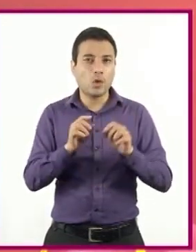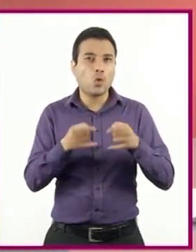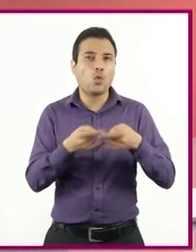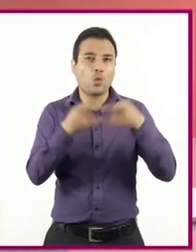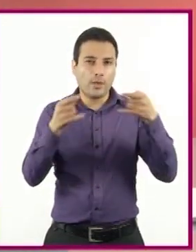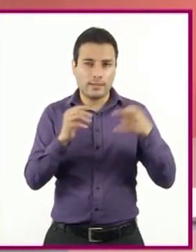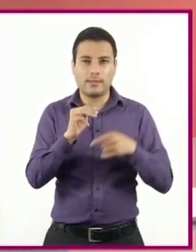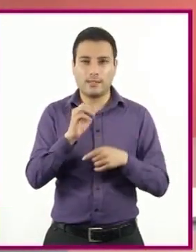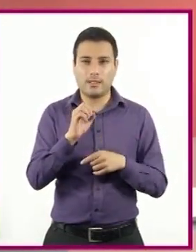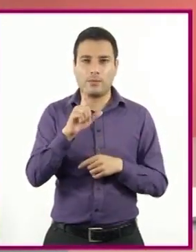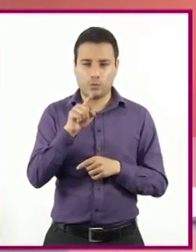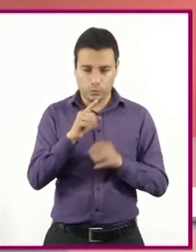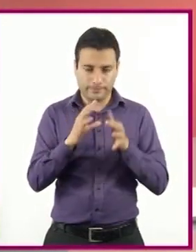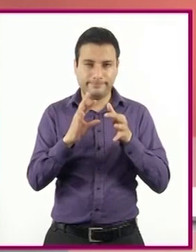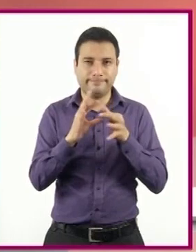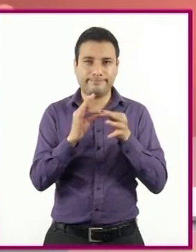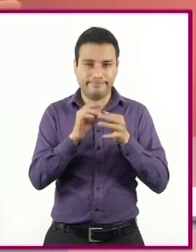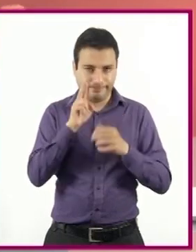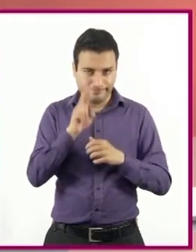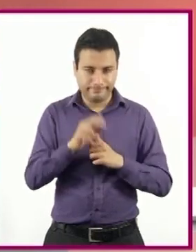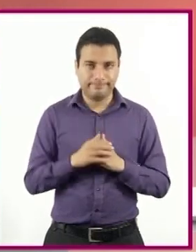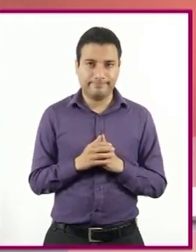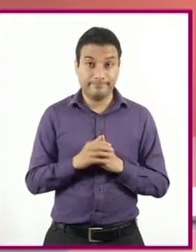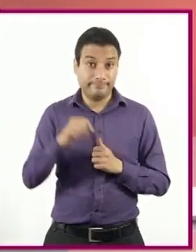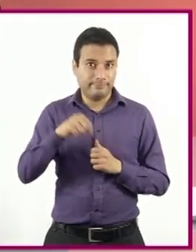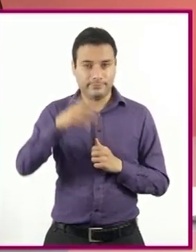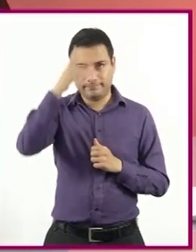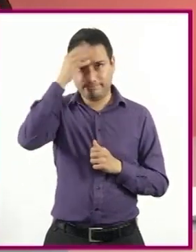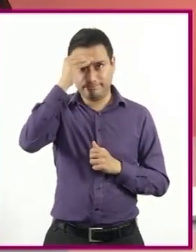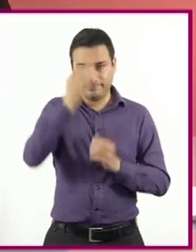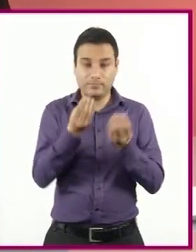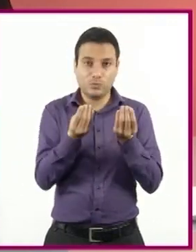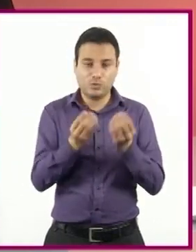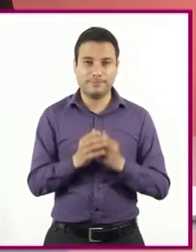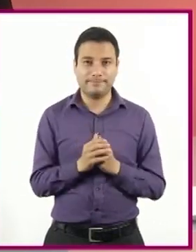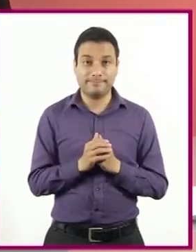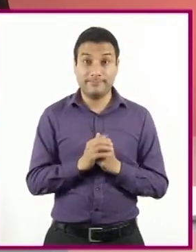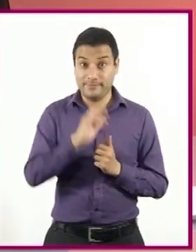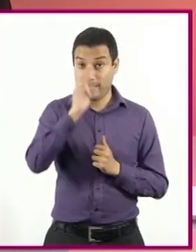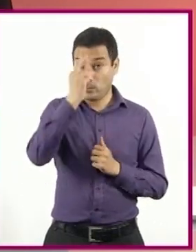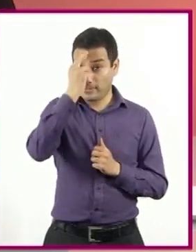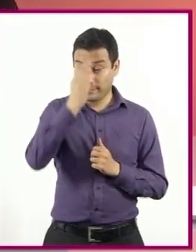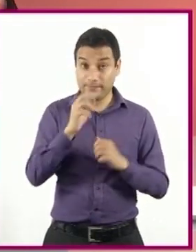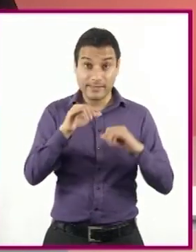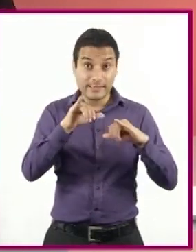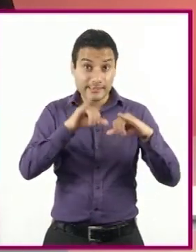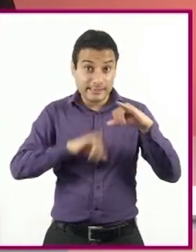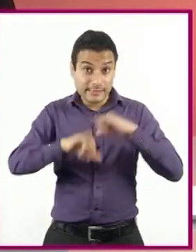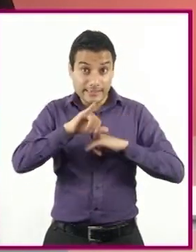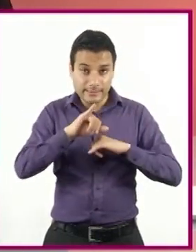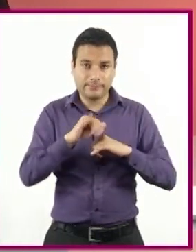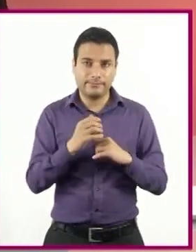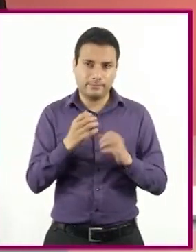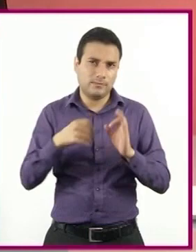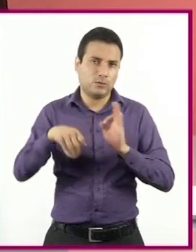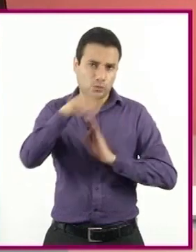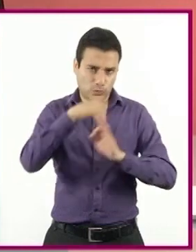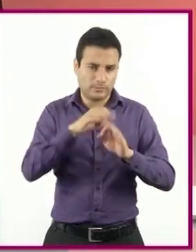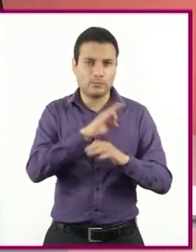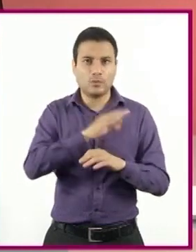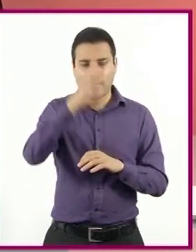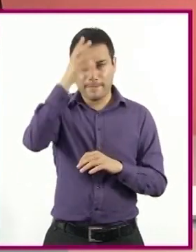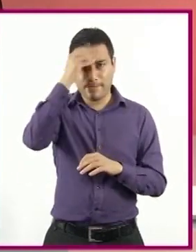el mol. Hemos aprendido mucho durante esta sesión. Recuerden que la ciencia es para todos y